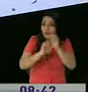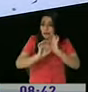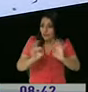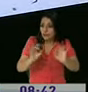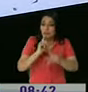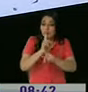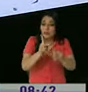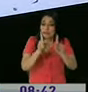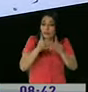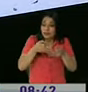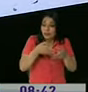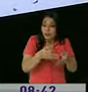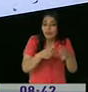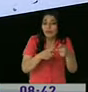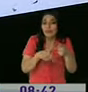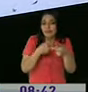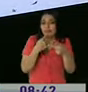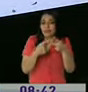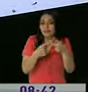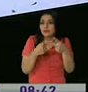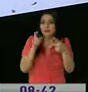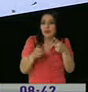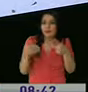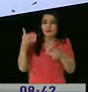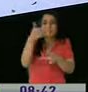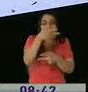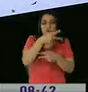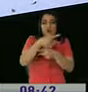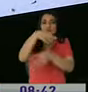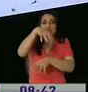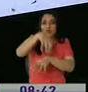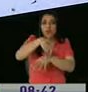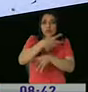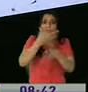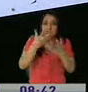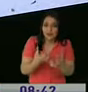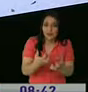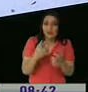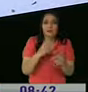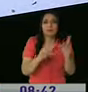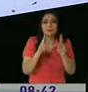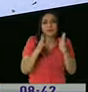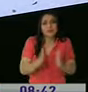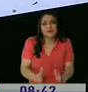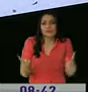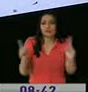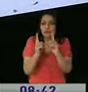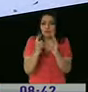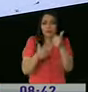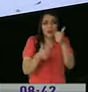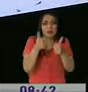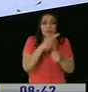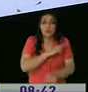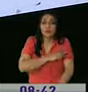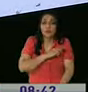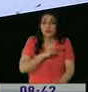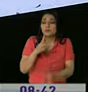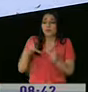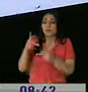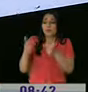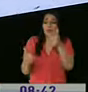si se va a demorar, también ha dicho que tiene que irse al Consejo Provincial porque quiere que el prefecto. Bueno, definámonos, o el municipio o la